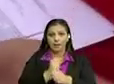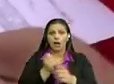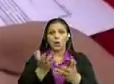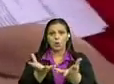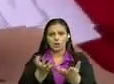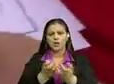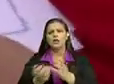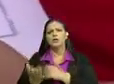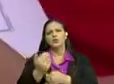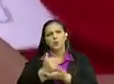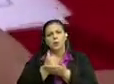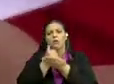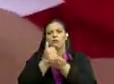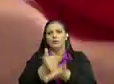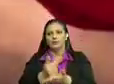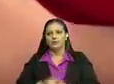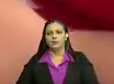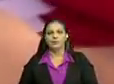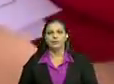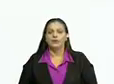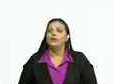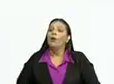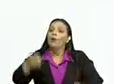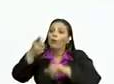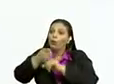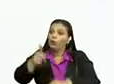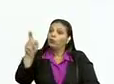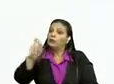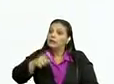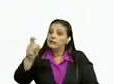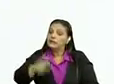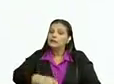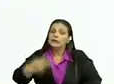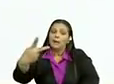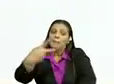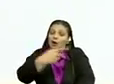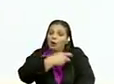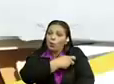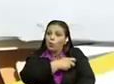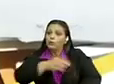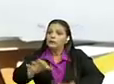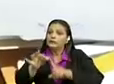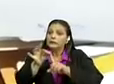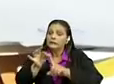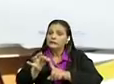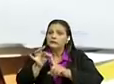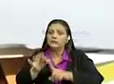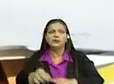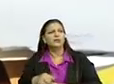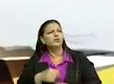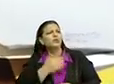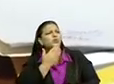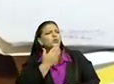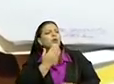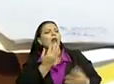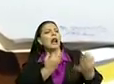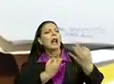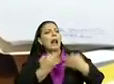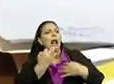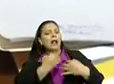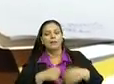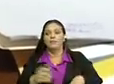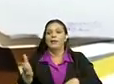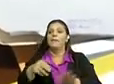a trabajar, que está ya predispuesto. Les pedían las carpetas con sus hojas de vida, entregaban todos los documentos